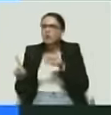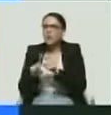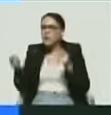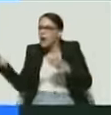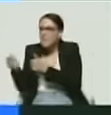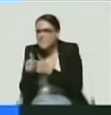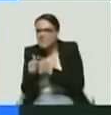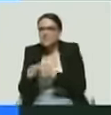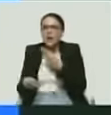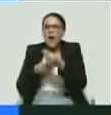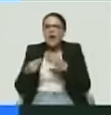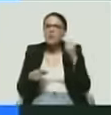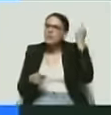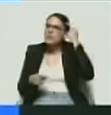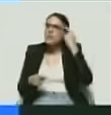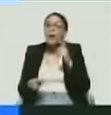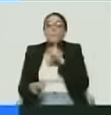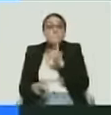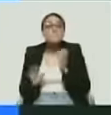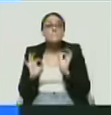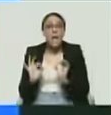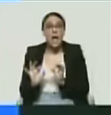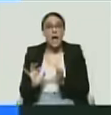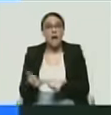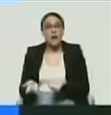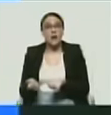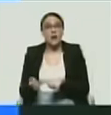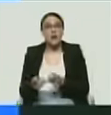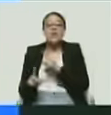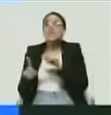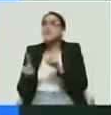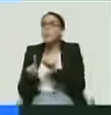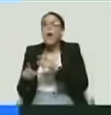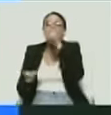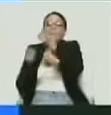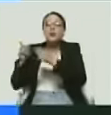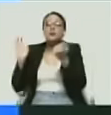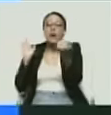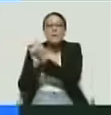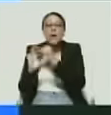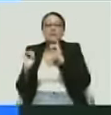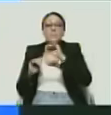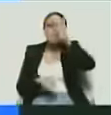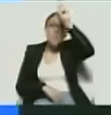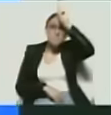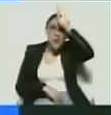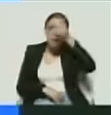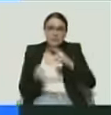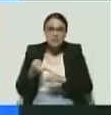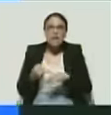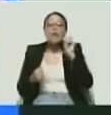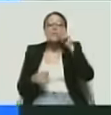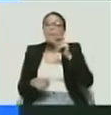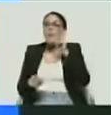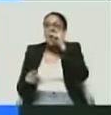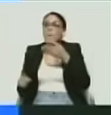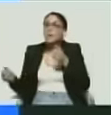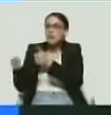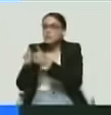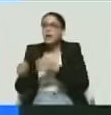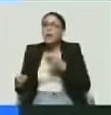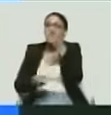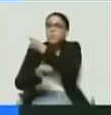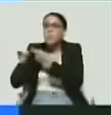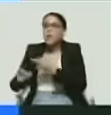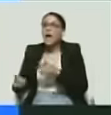y psicótico, el que asesinó al presidente Sadat en Bolivia. Fanático fue el